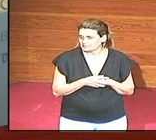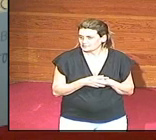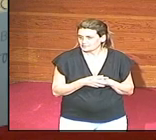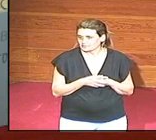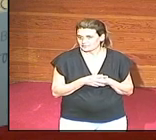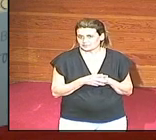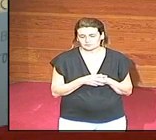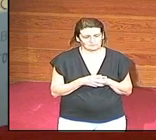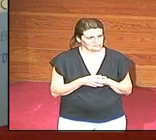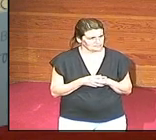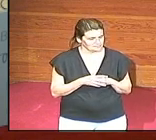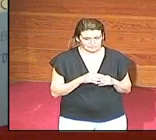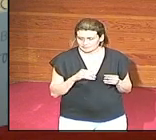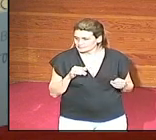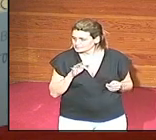calderadas.